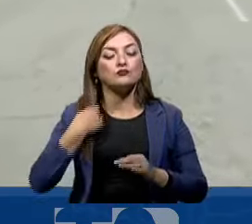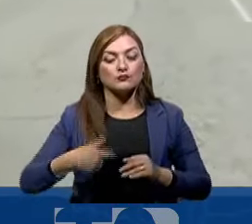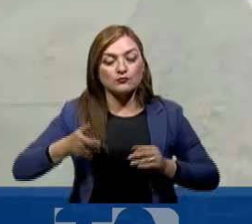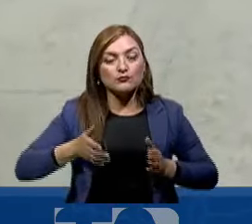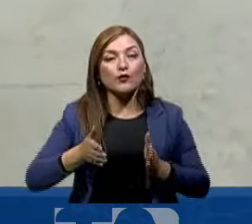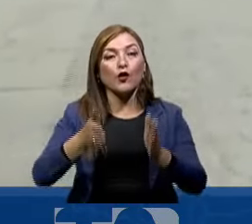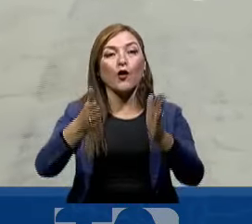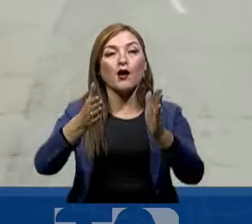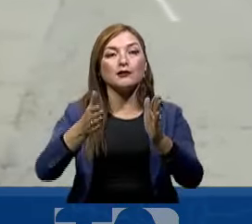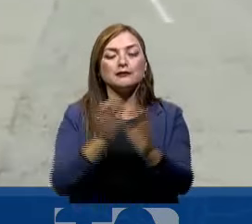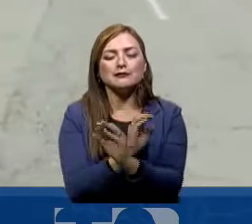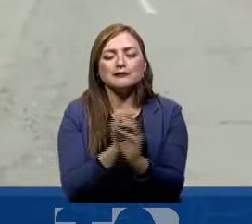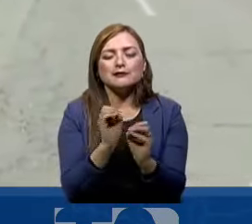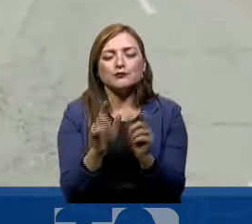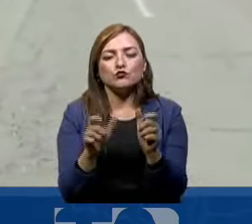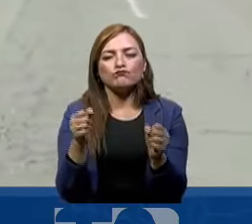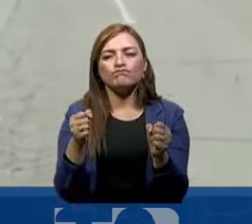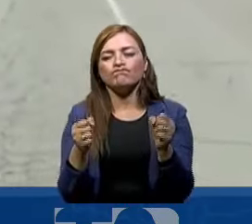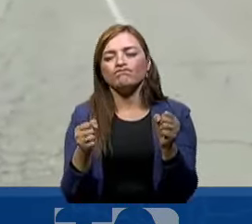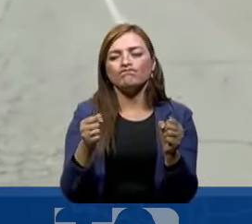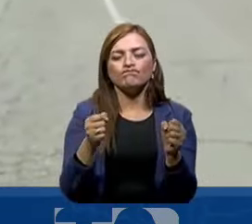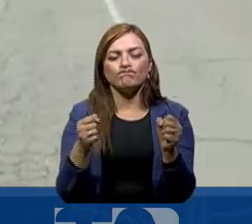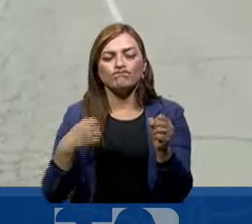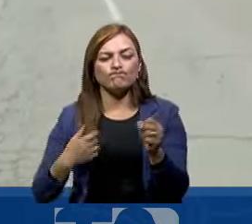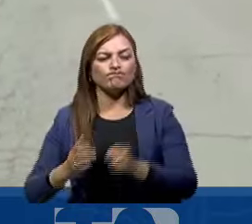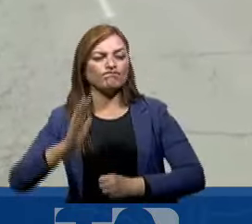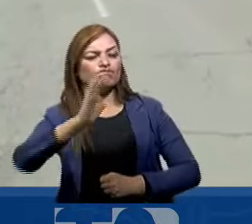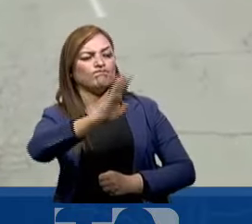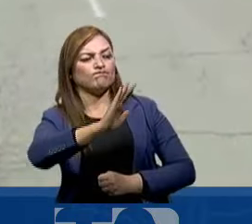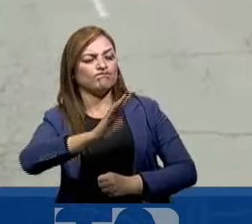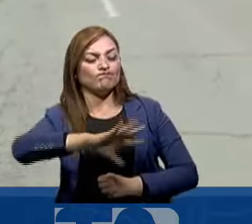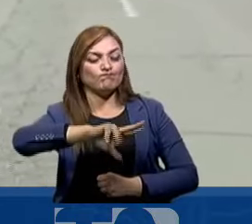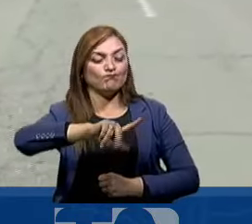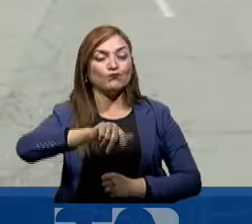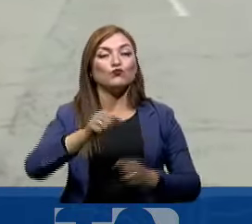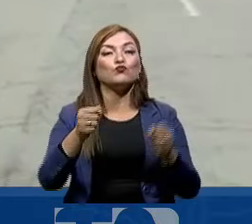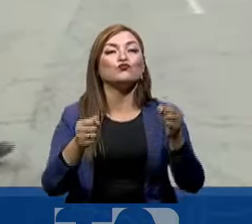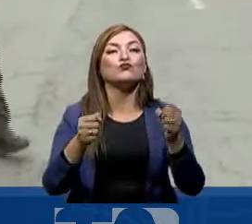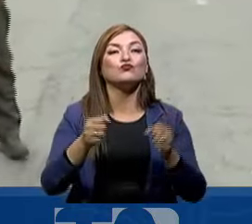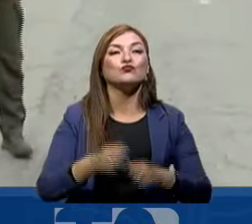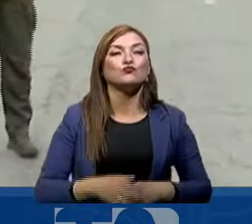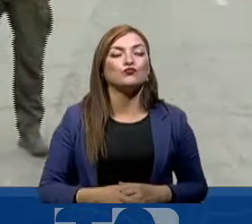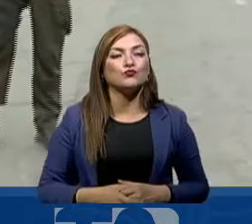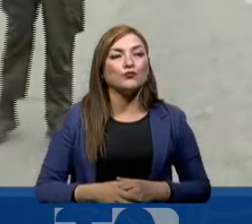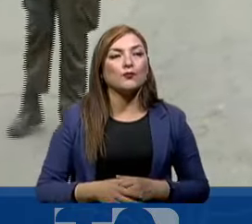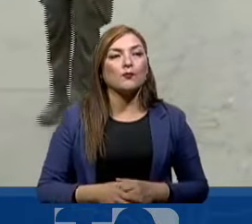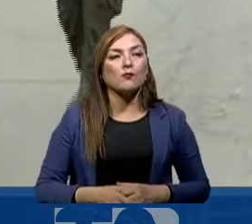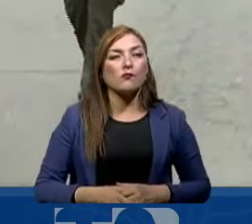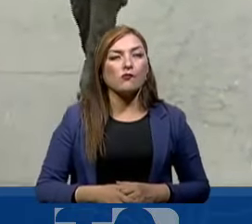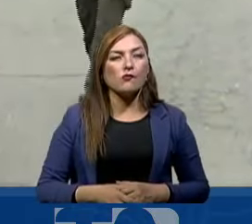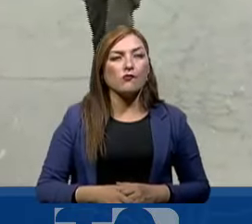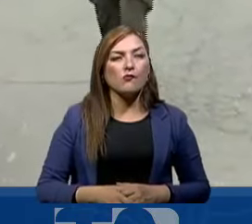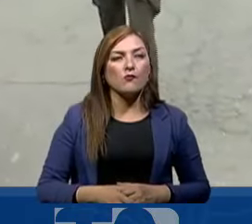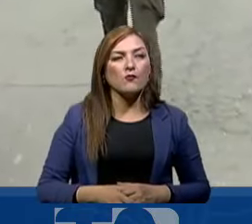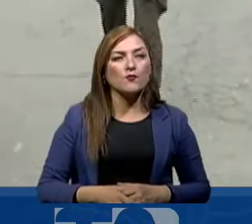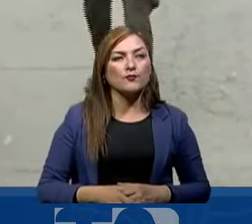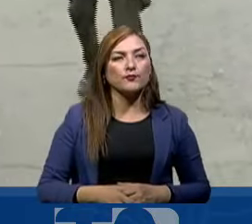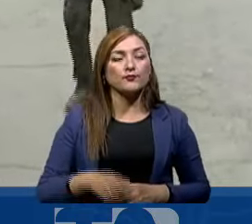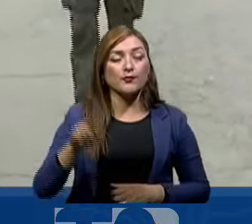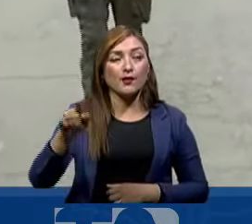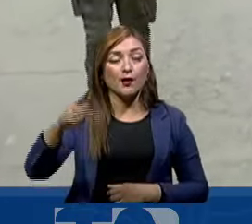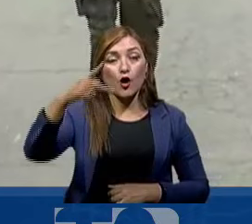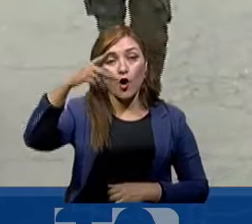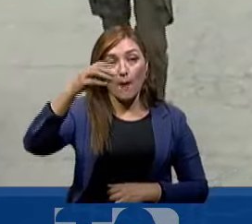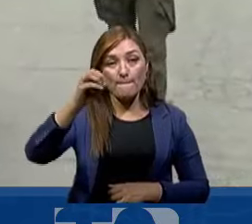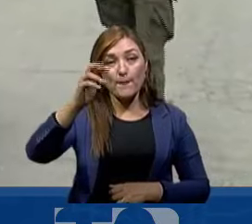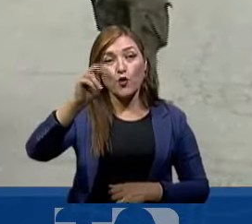pues les interceptan a los conductores y tratan de llevarse los vehículos. Efectivamente, como es característico de Ponciano, es un sector